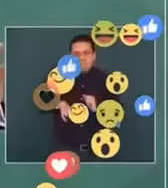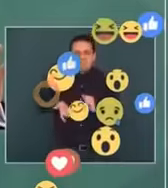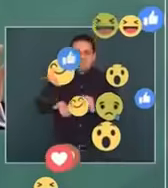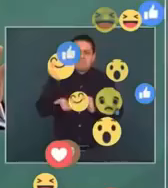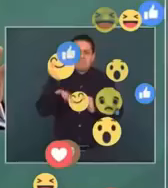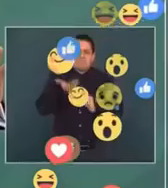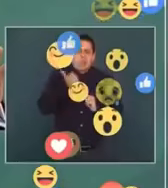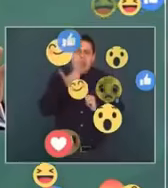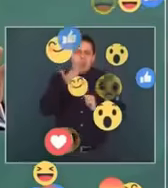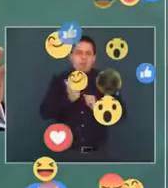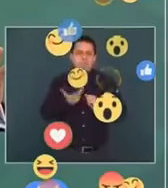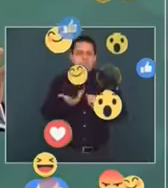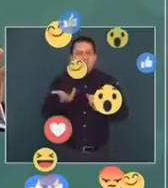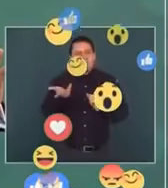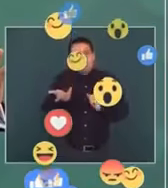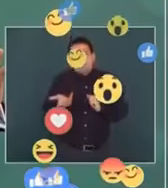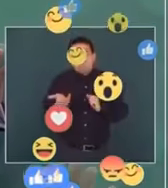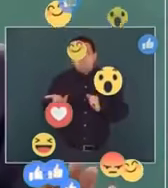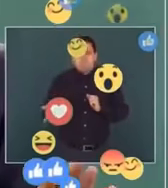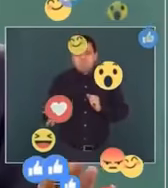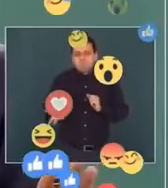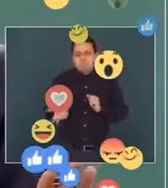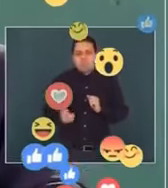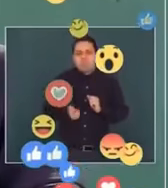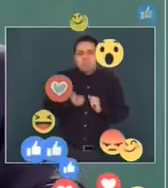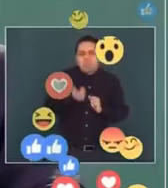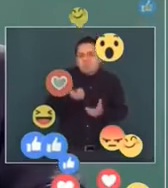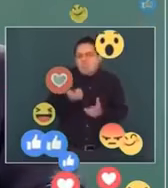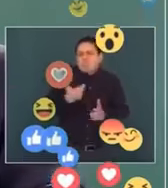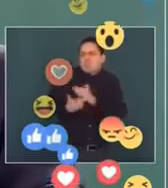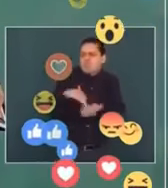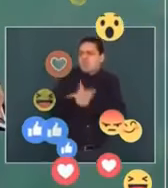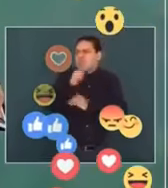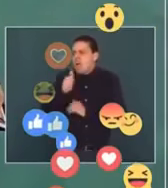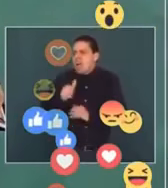Ningún tipo de delito.